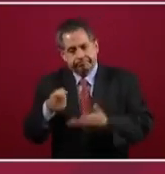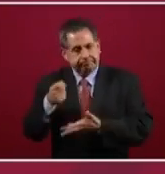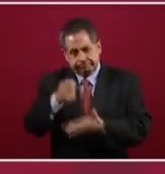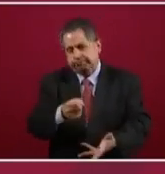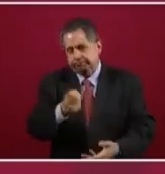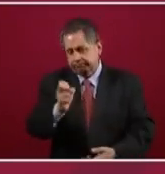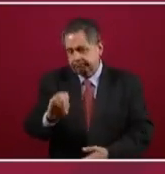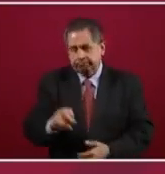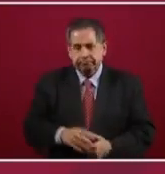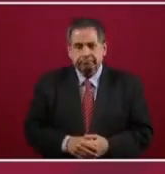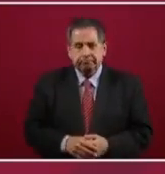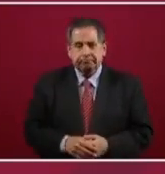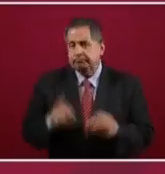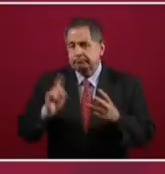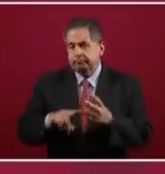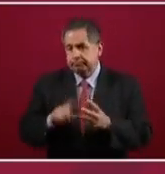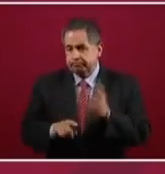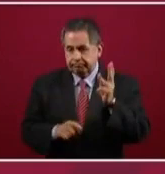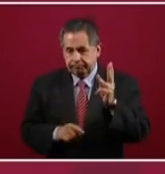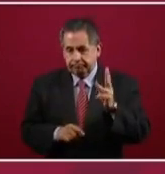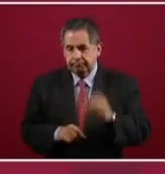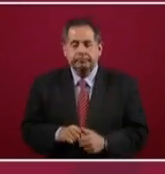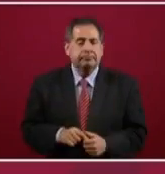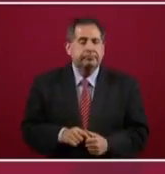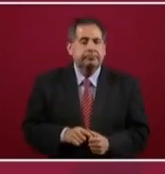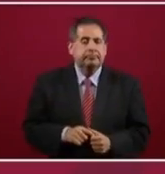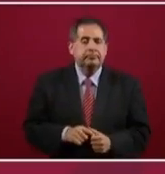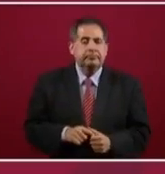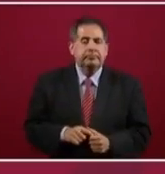prioridad. Tercera prioridad,